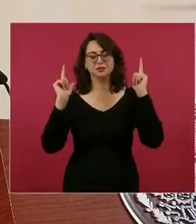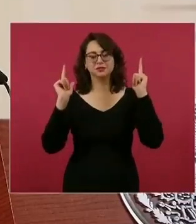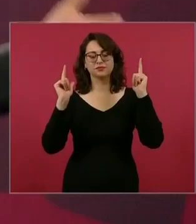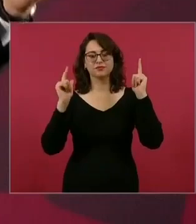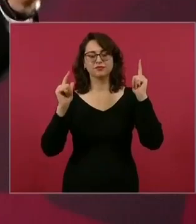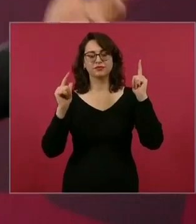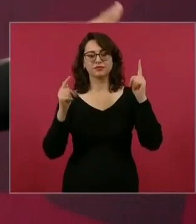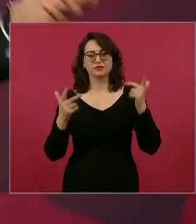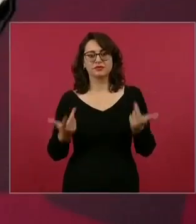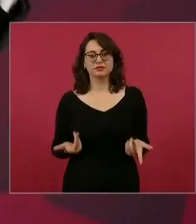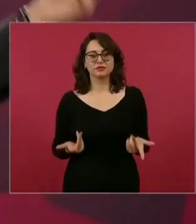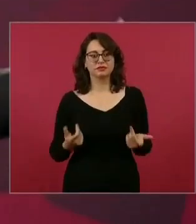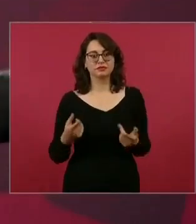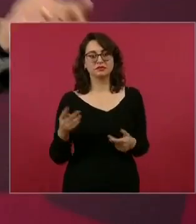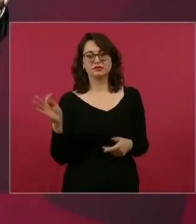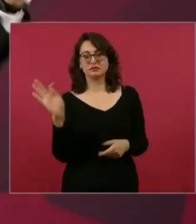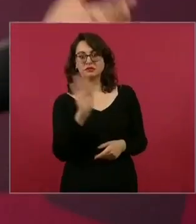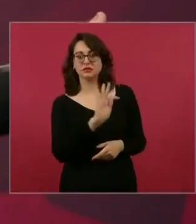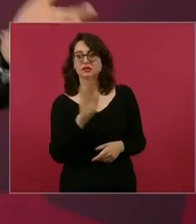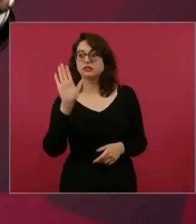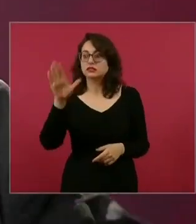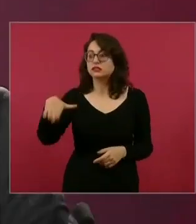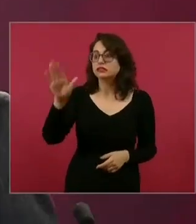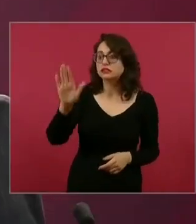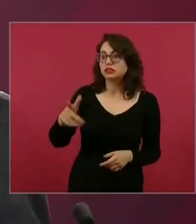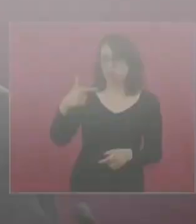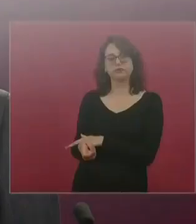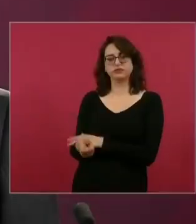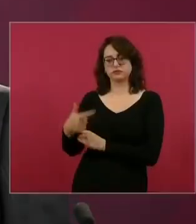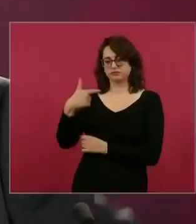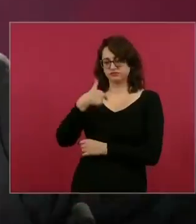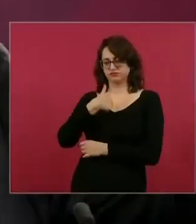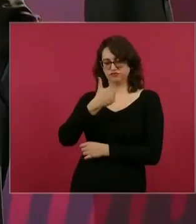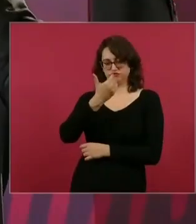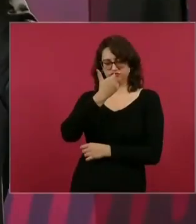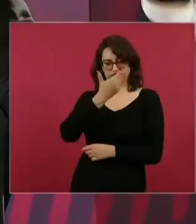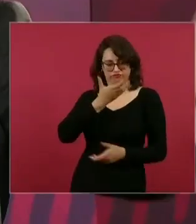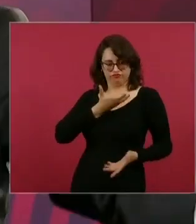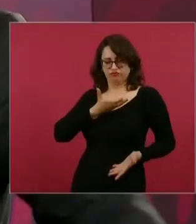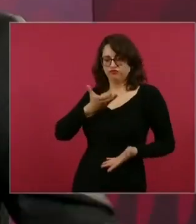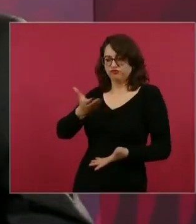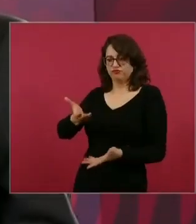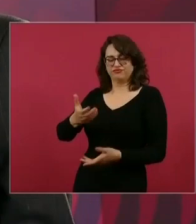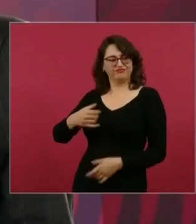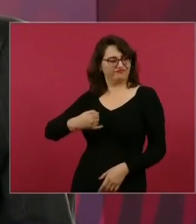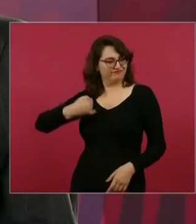quien vaya a decirles, te doy esto, lo manden al carajo.